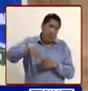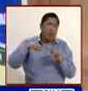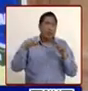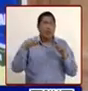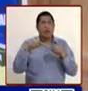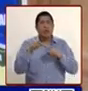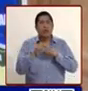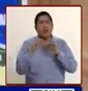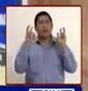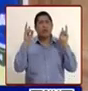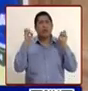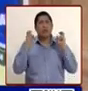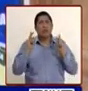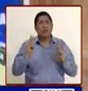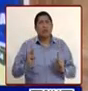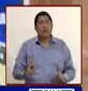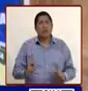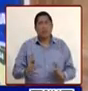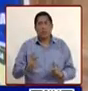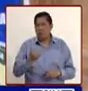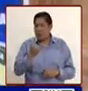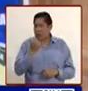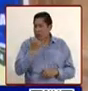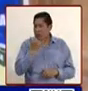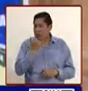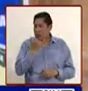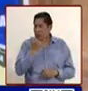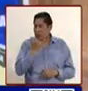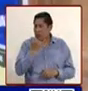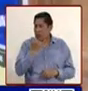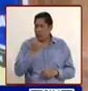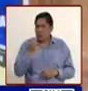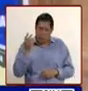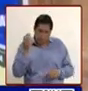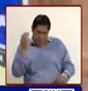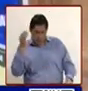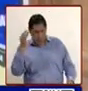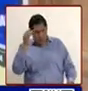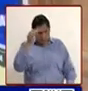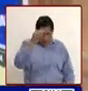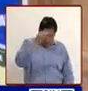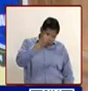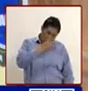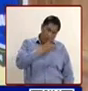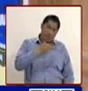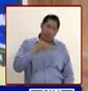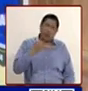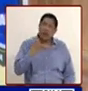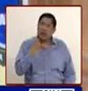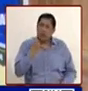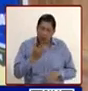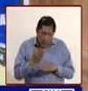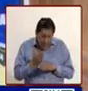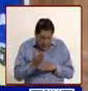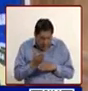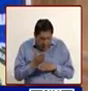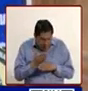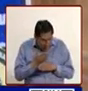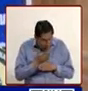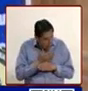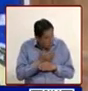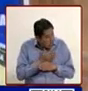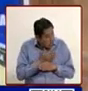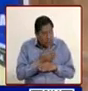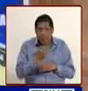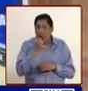relación a esta persona, estaba evidentemente en un estado inconveniente, es decir, estaba en un proceso de recuperación.